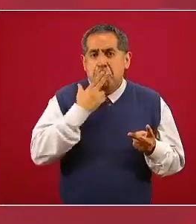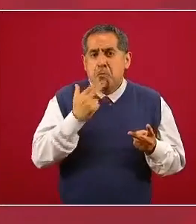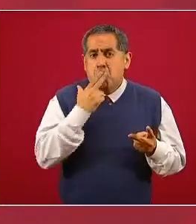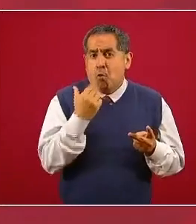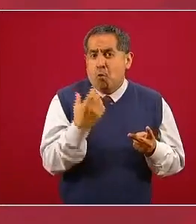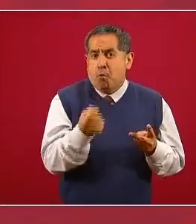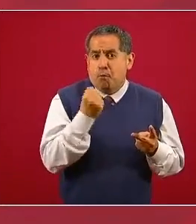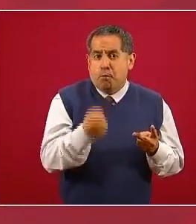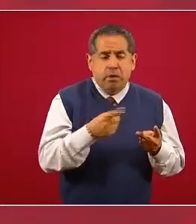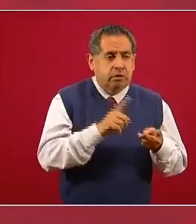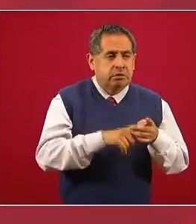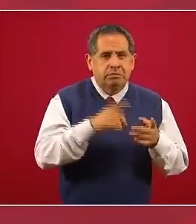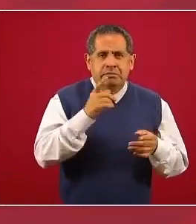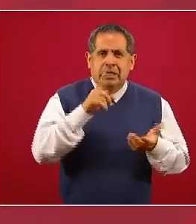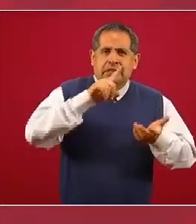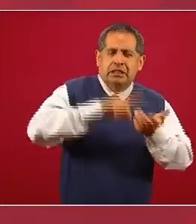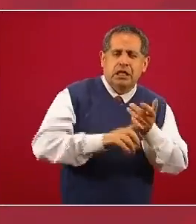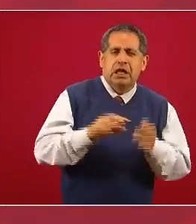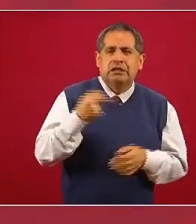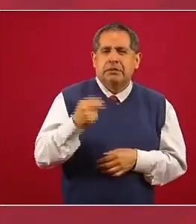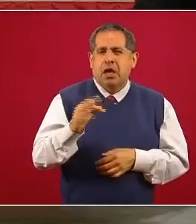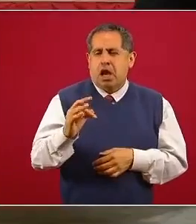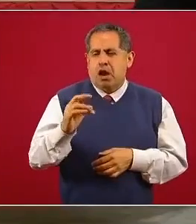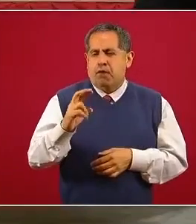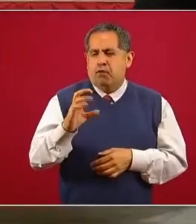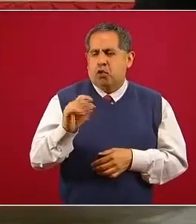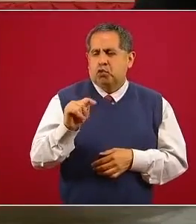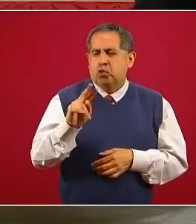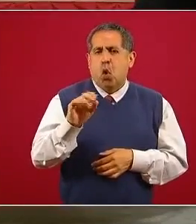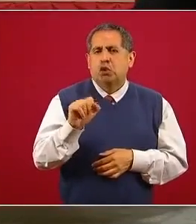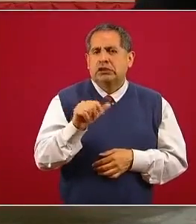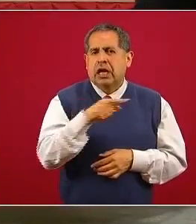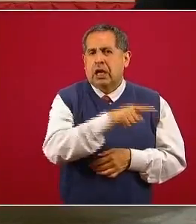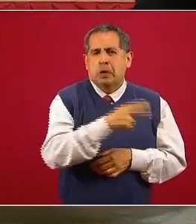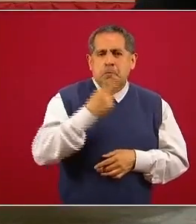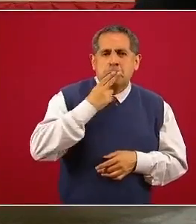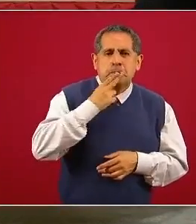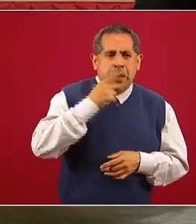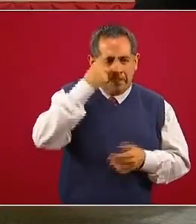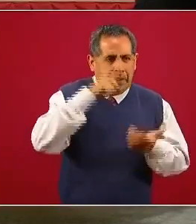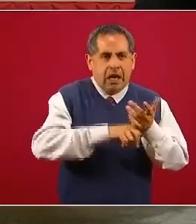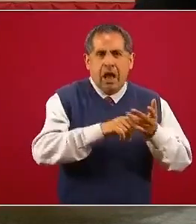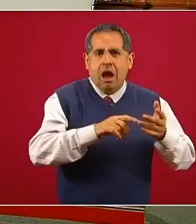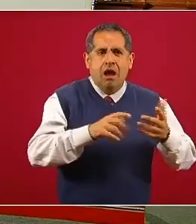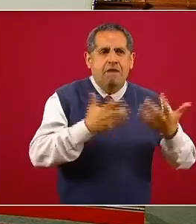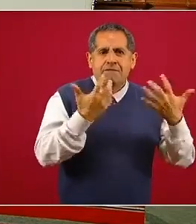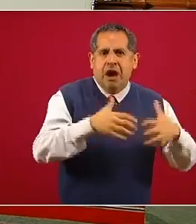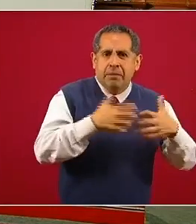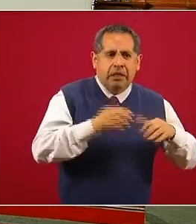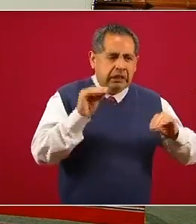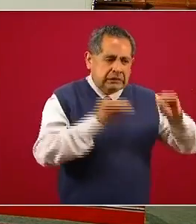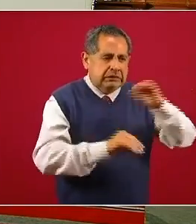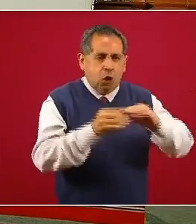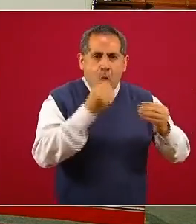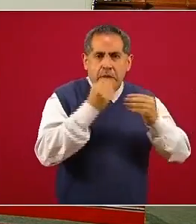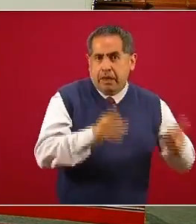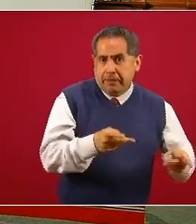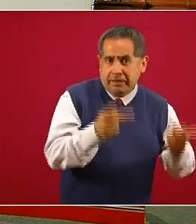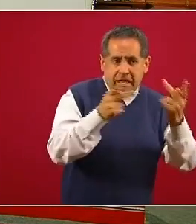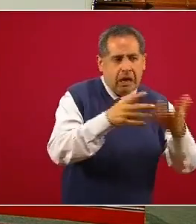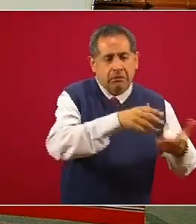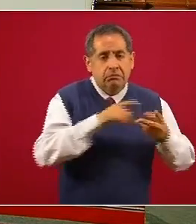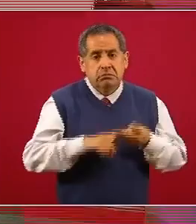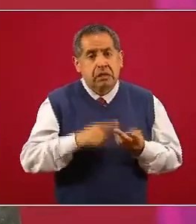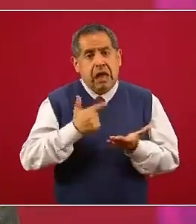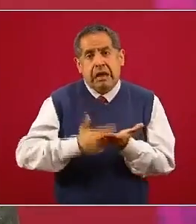azúcares, particularmente fructosa, que es el azúcar de mayor uso en los productos industrializados, y